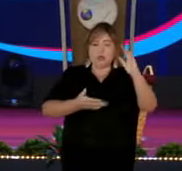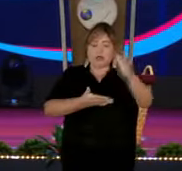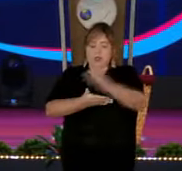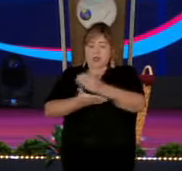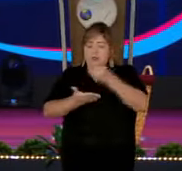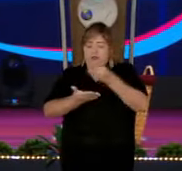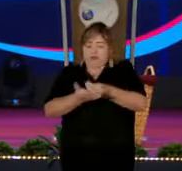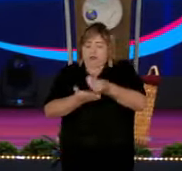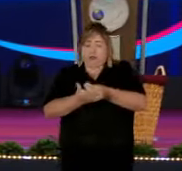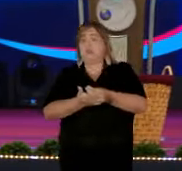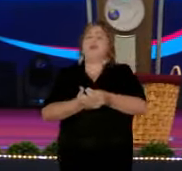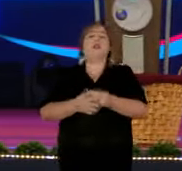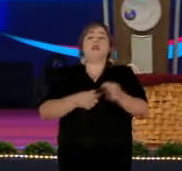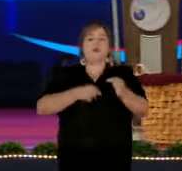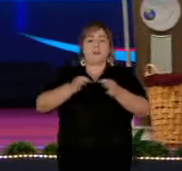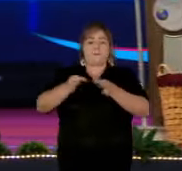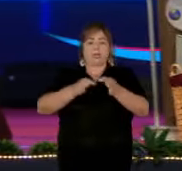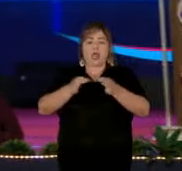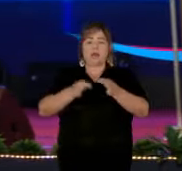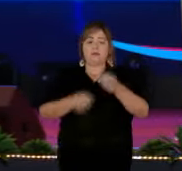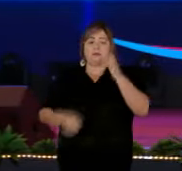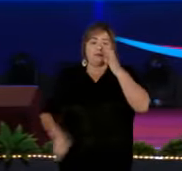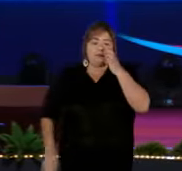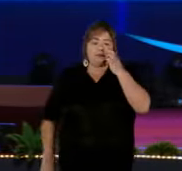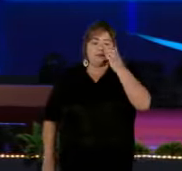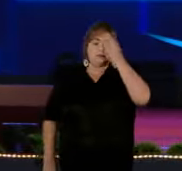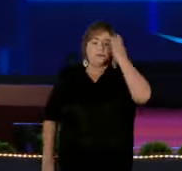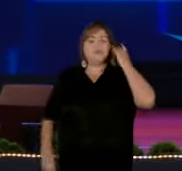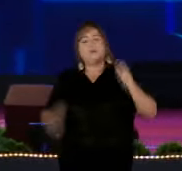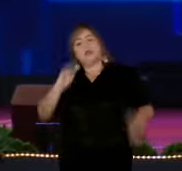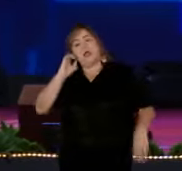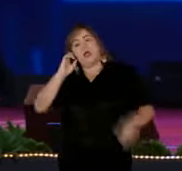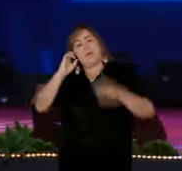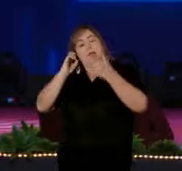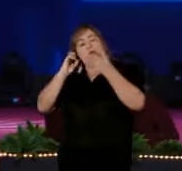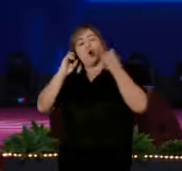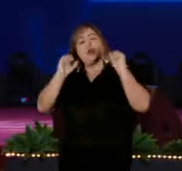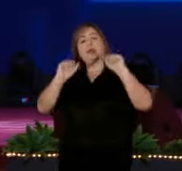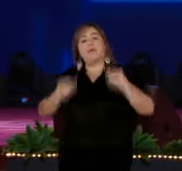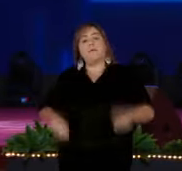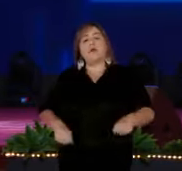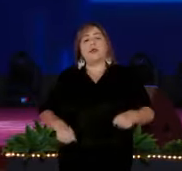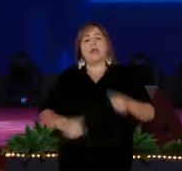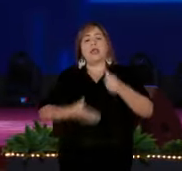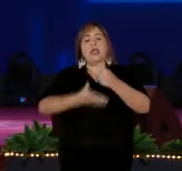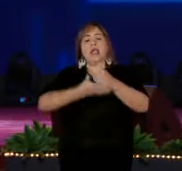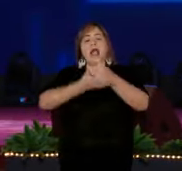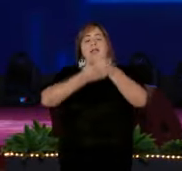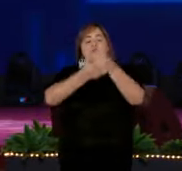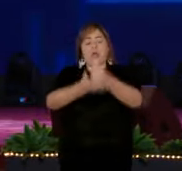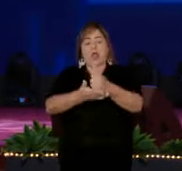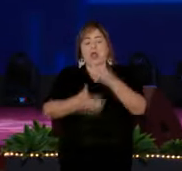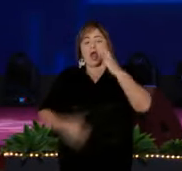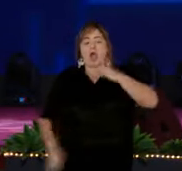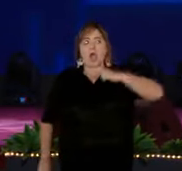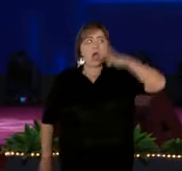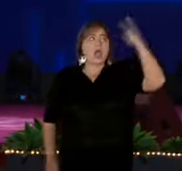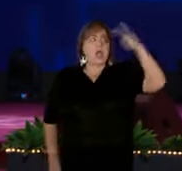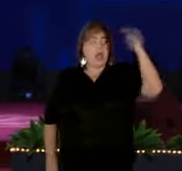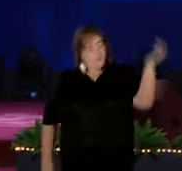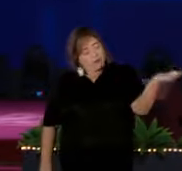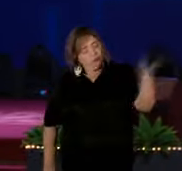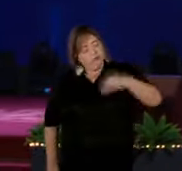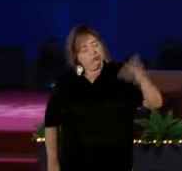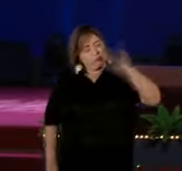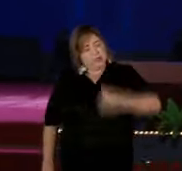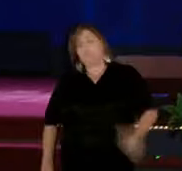voy a explicar con una dinámica. Y yo creo que el mejor que me puede ayudar con esto es el pastor Rafa. Ven por aquí,